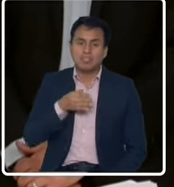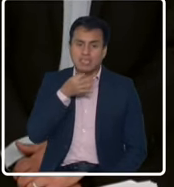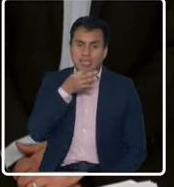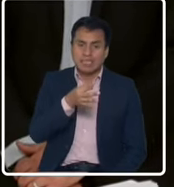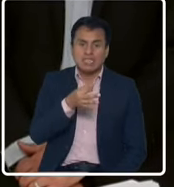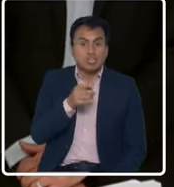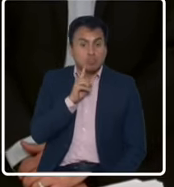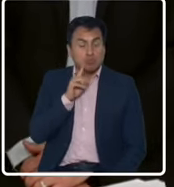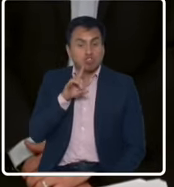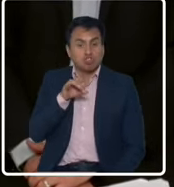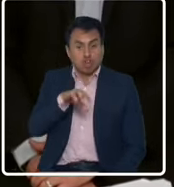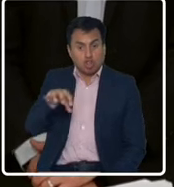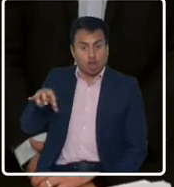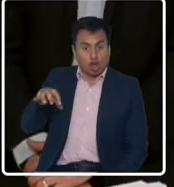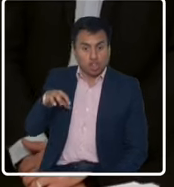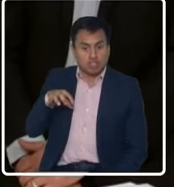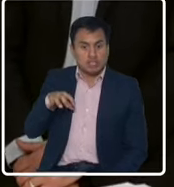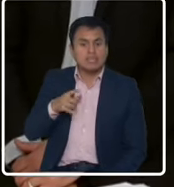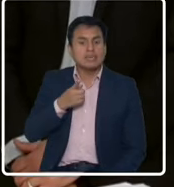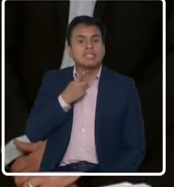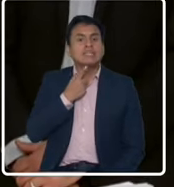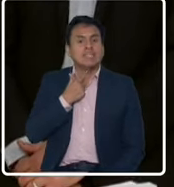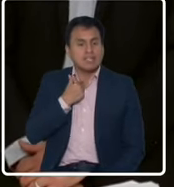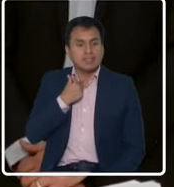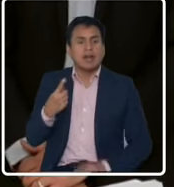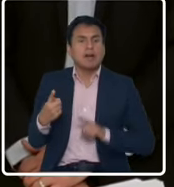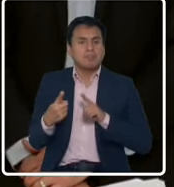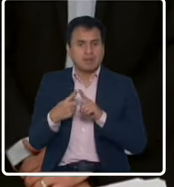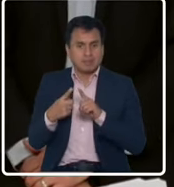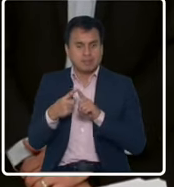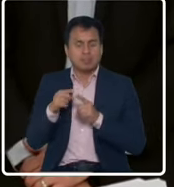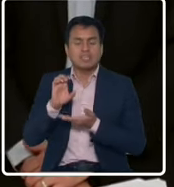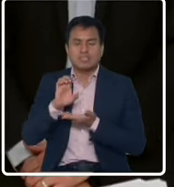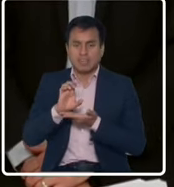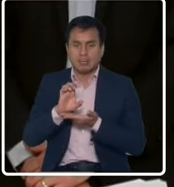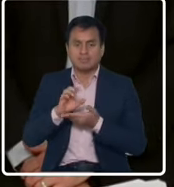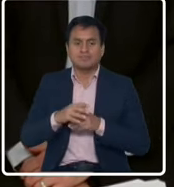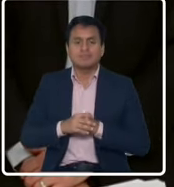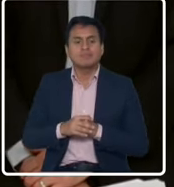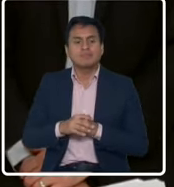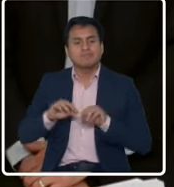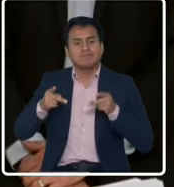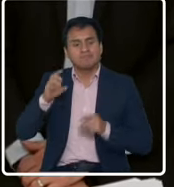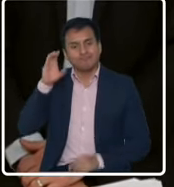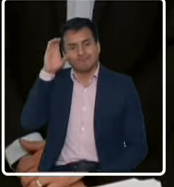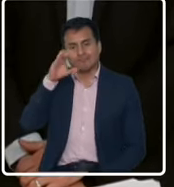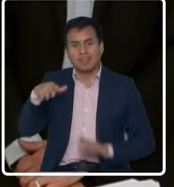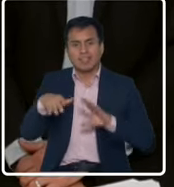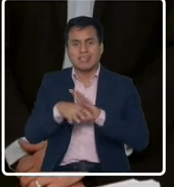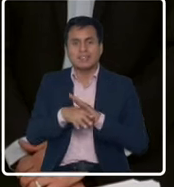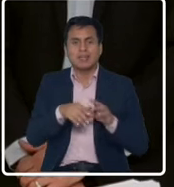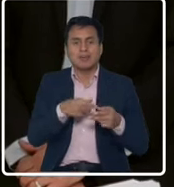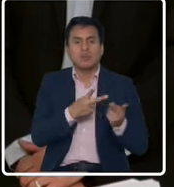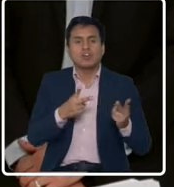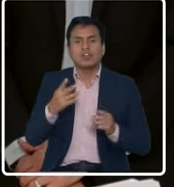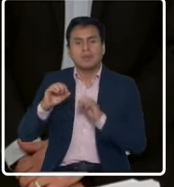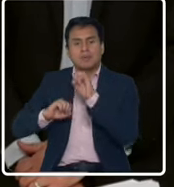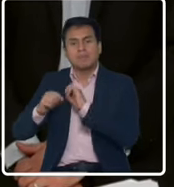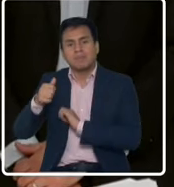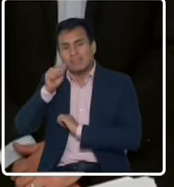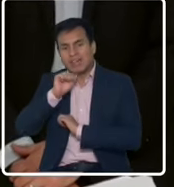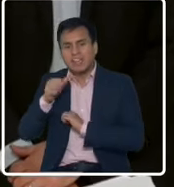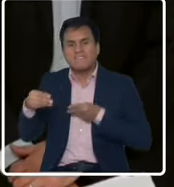tenemos salares en donde nos interesa una participación del estado la cual buscará alianzas público-privadas